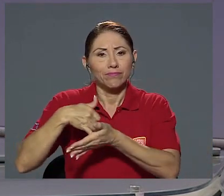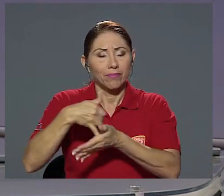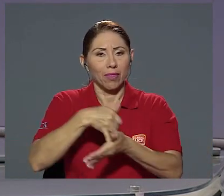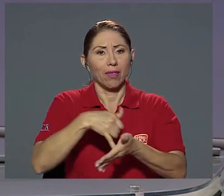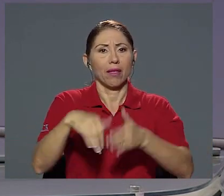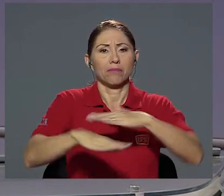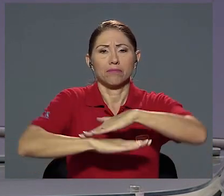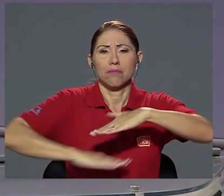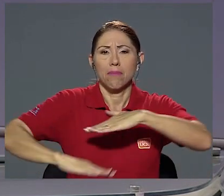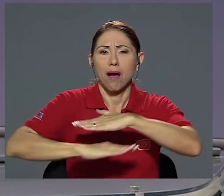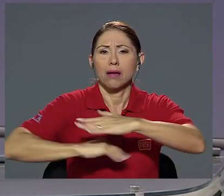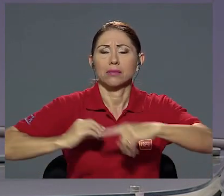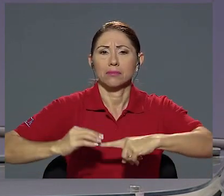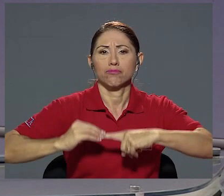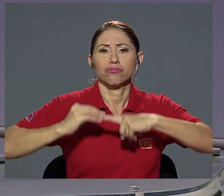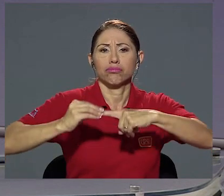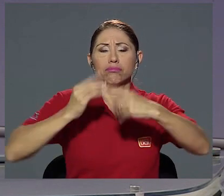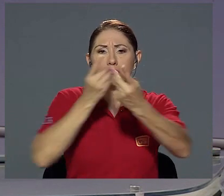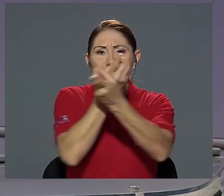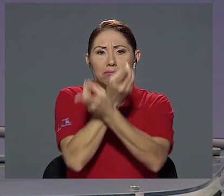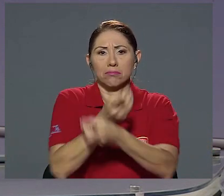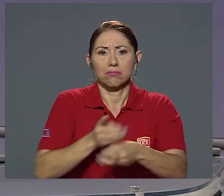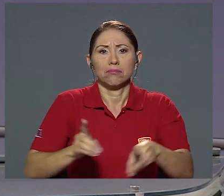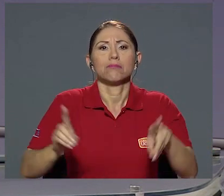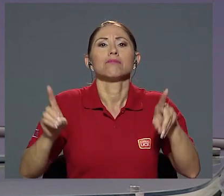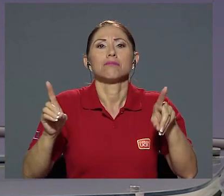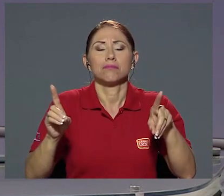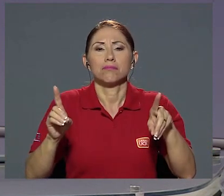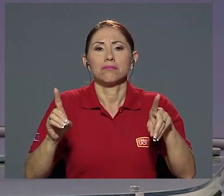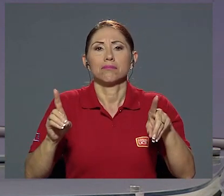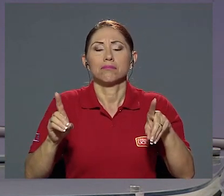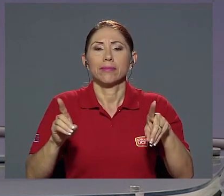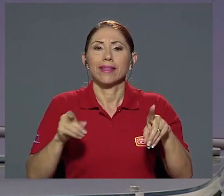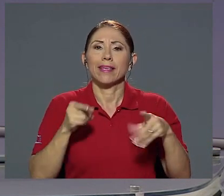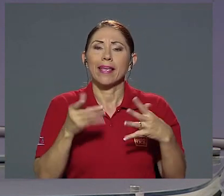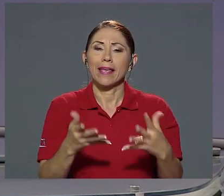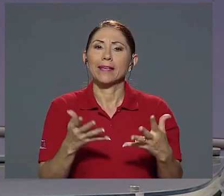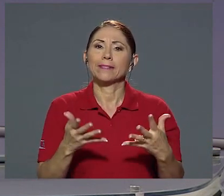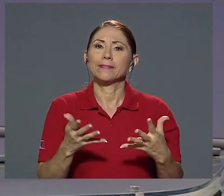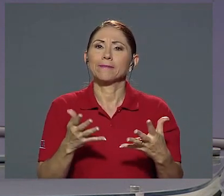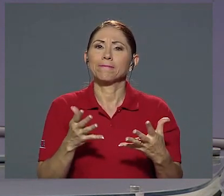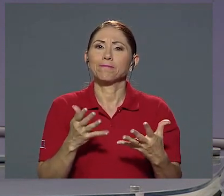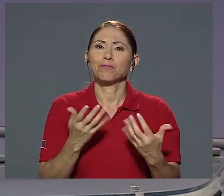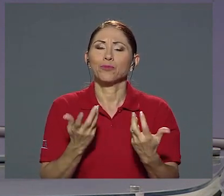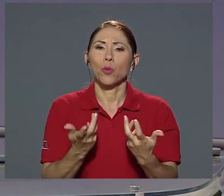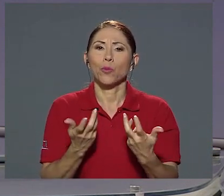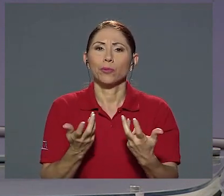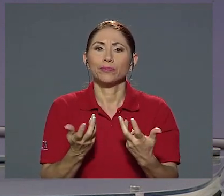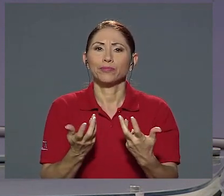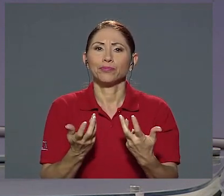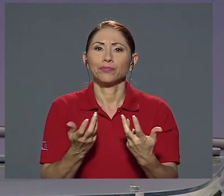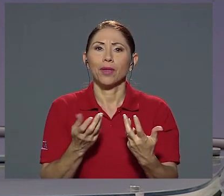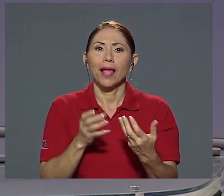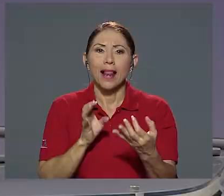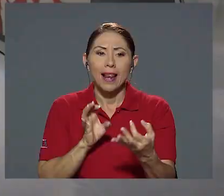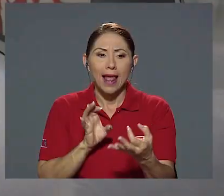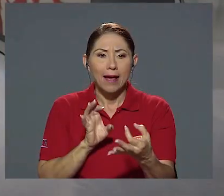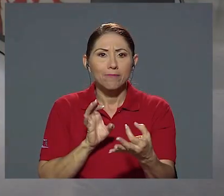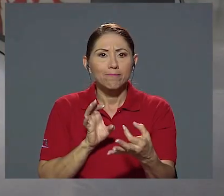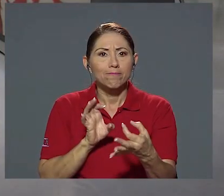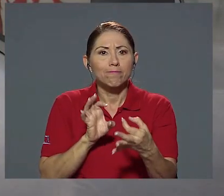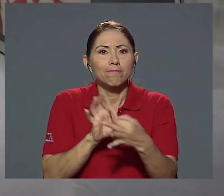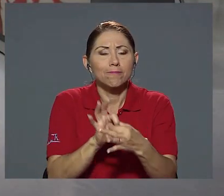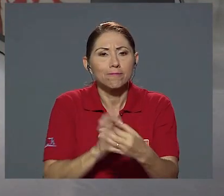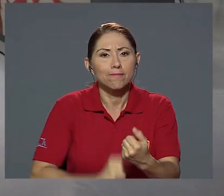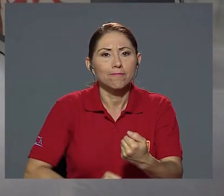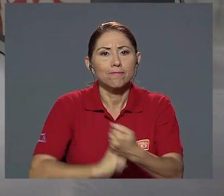bases fundamentales de la democracia, que es la adhesión, digamos, a cierto conjunto